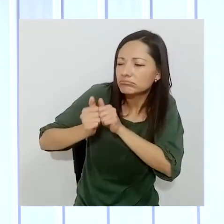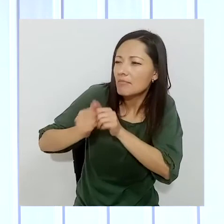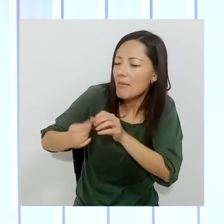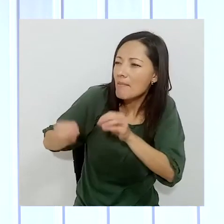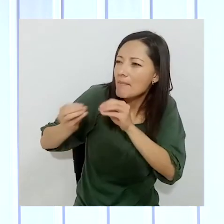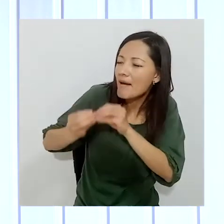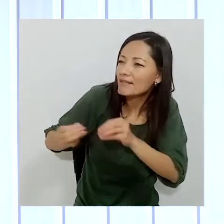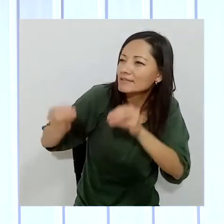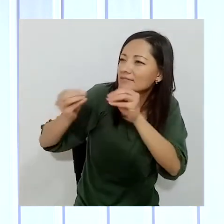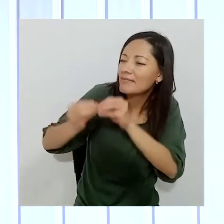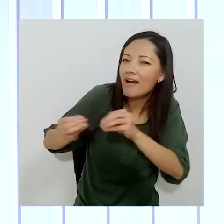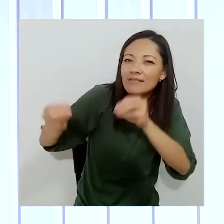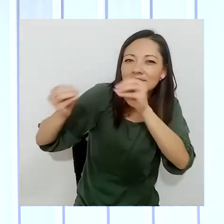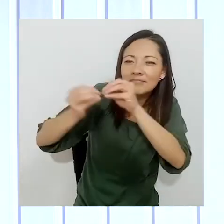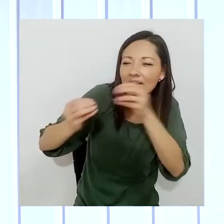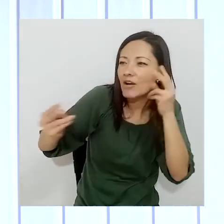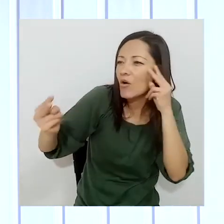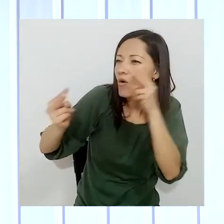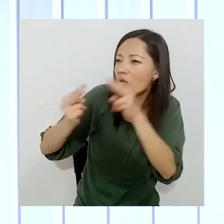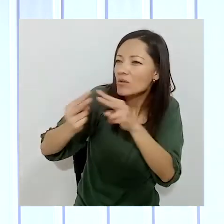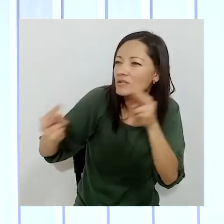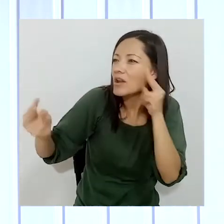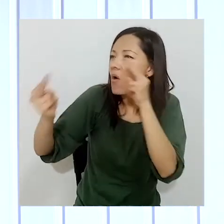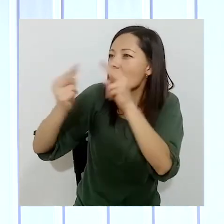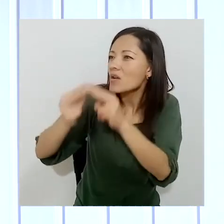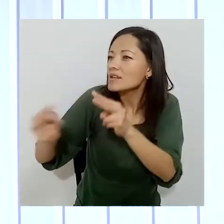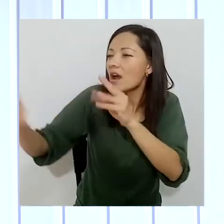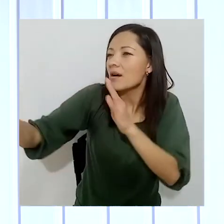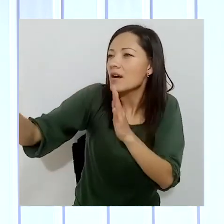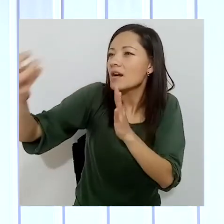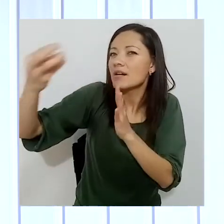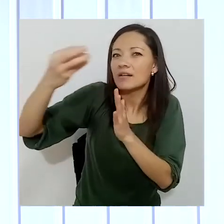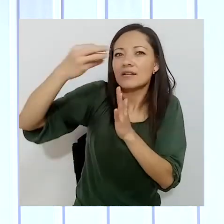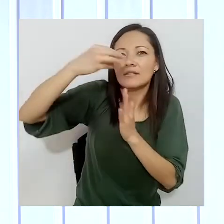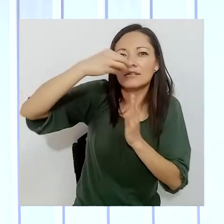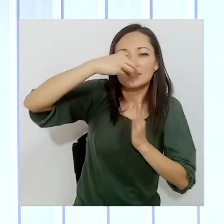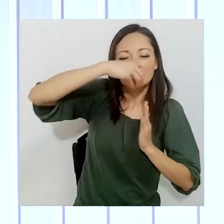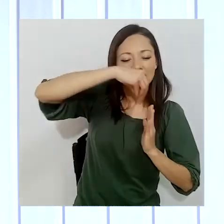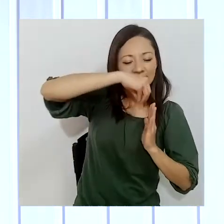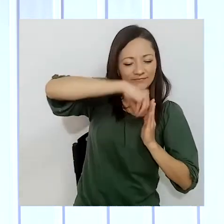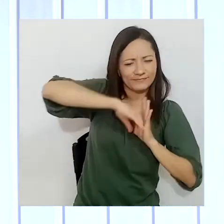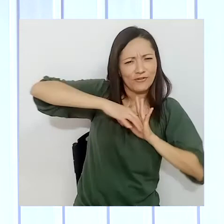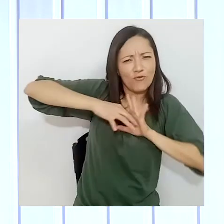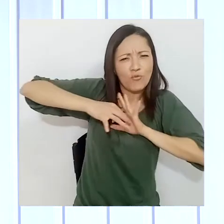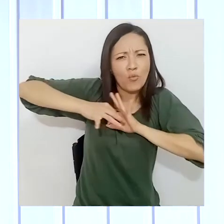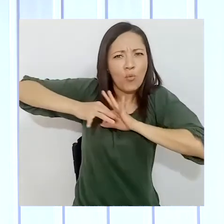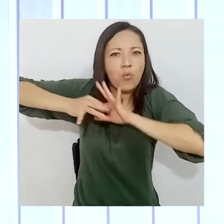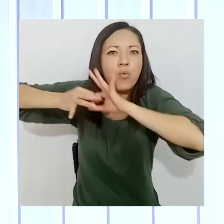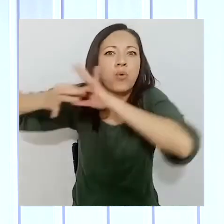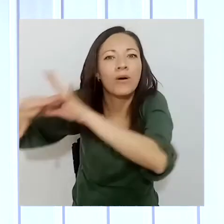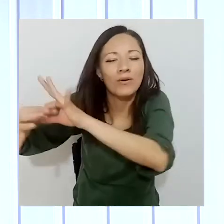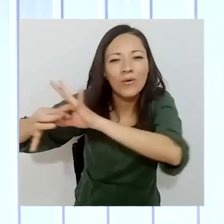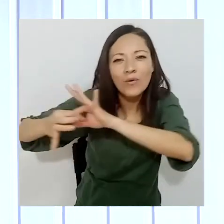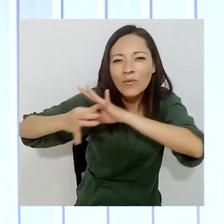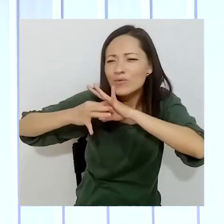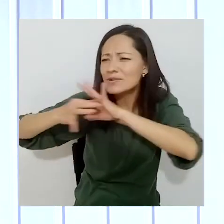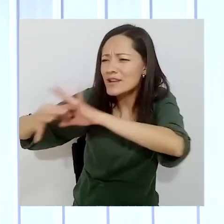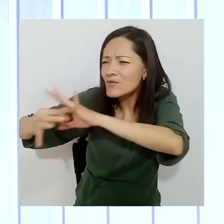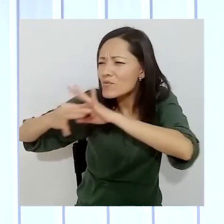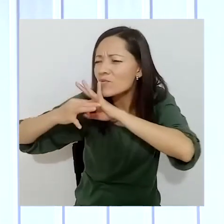Él empieza a volverse parte de nuestra esencia, de nuestro ser, de nuestra